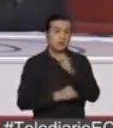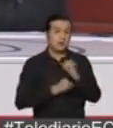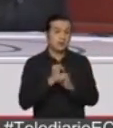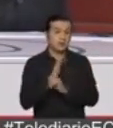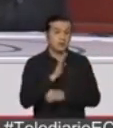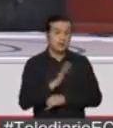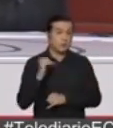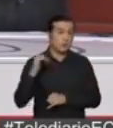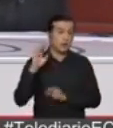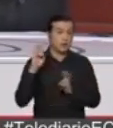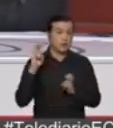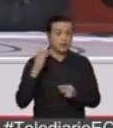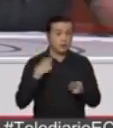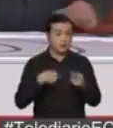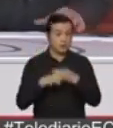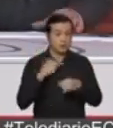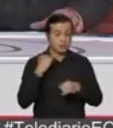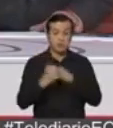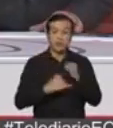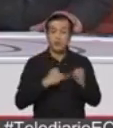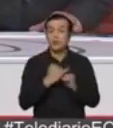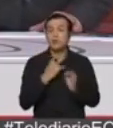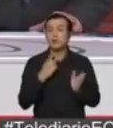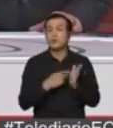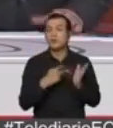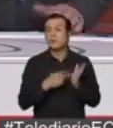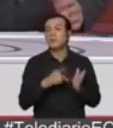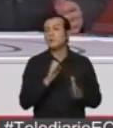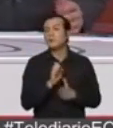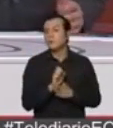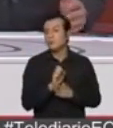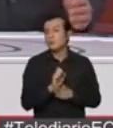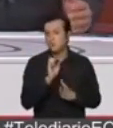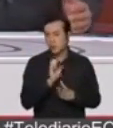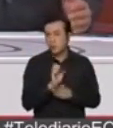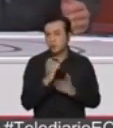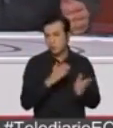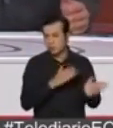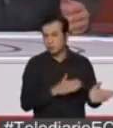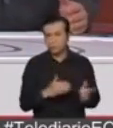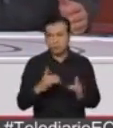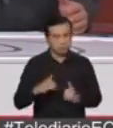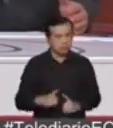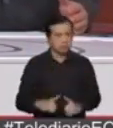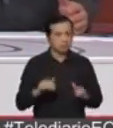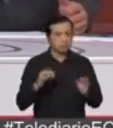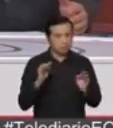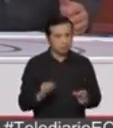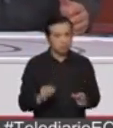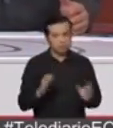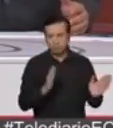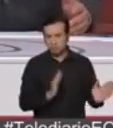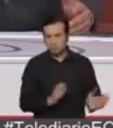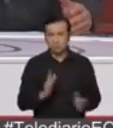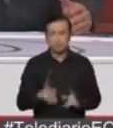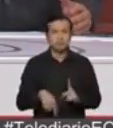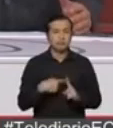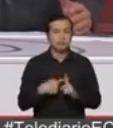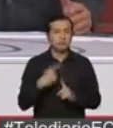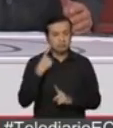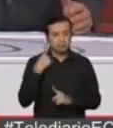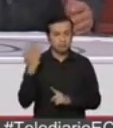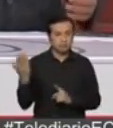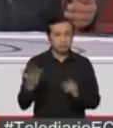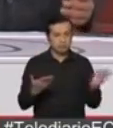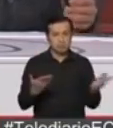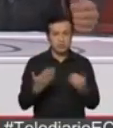internacional sobre el mercado internacional, pero ¿qué pasa con Ecuador? Ecuador también está manteniendo esta rigurosidad para el ingreso de productos de